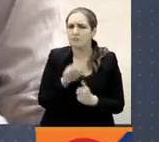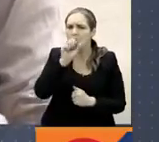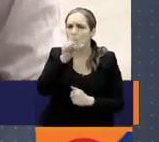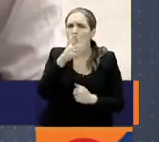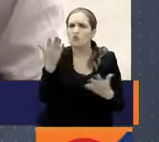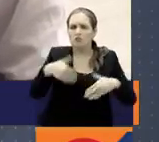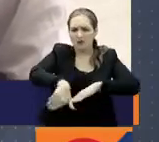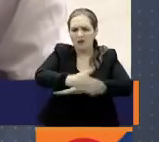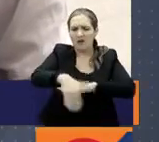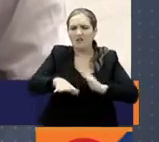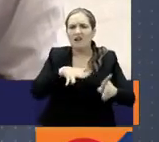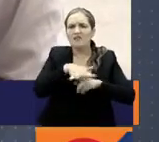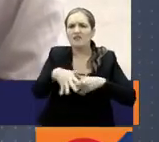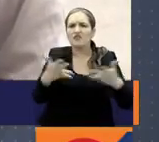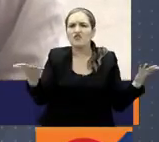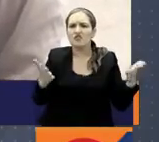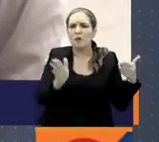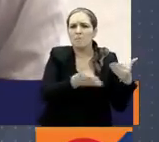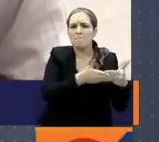de Santander?